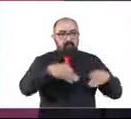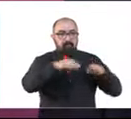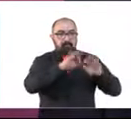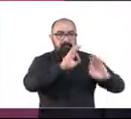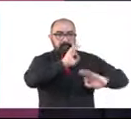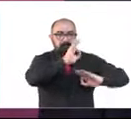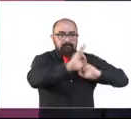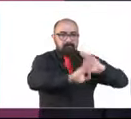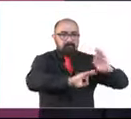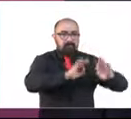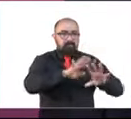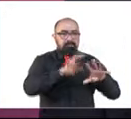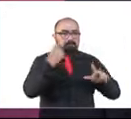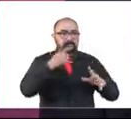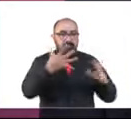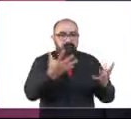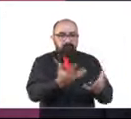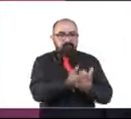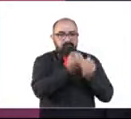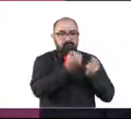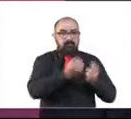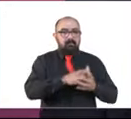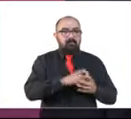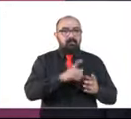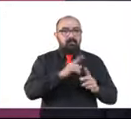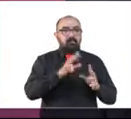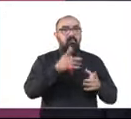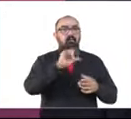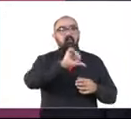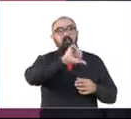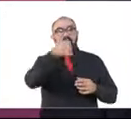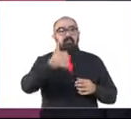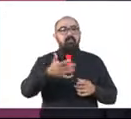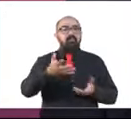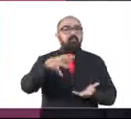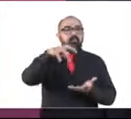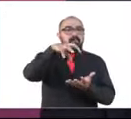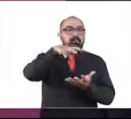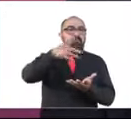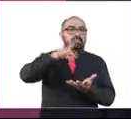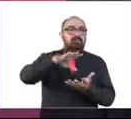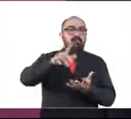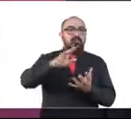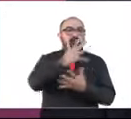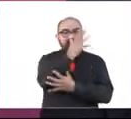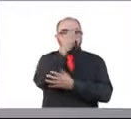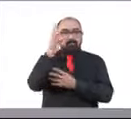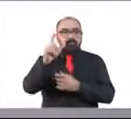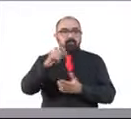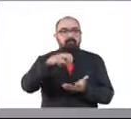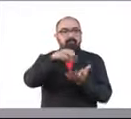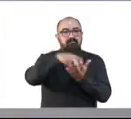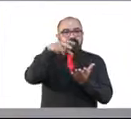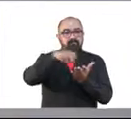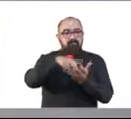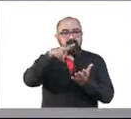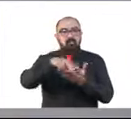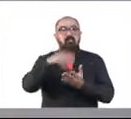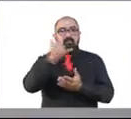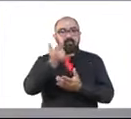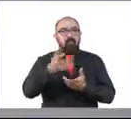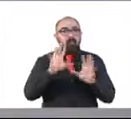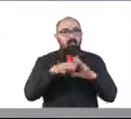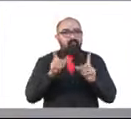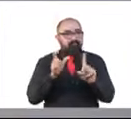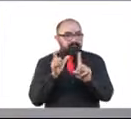conservar, o el bosque de Aragón, o otras áreas de valor ambiental que existen en nuestra ciudad. El suelo de